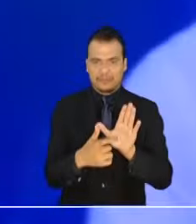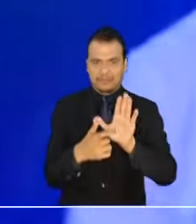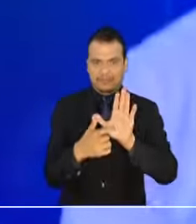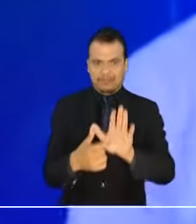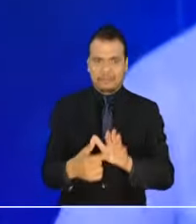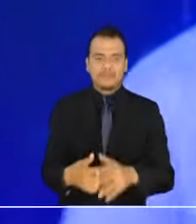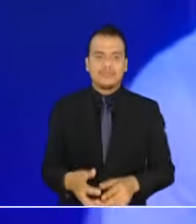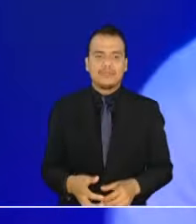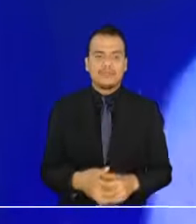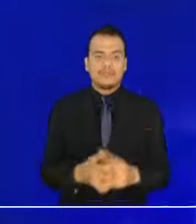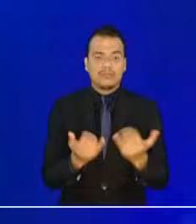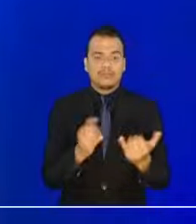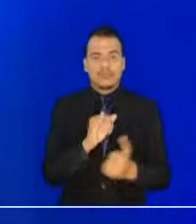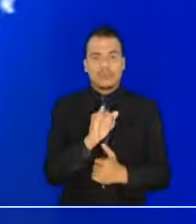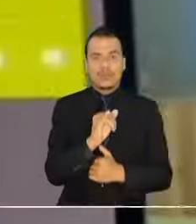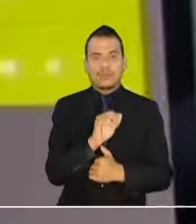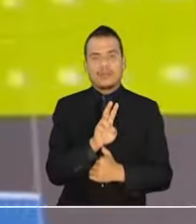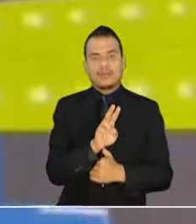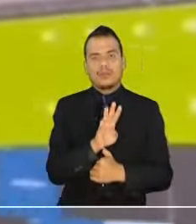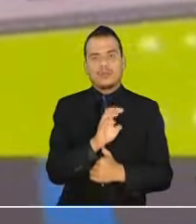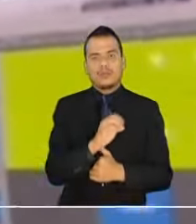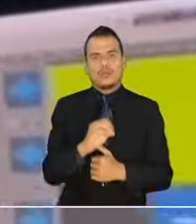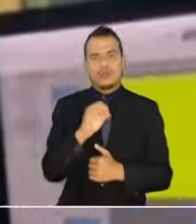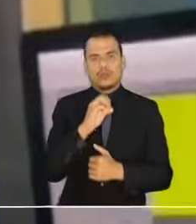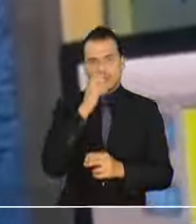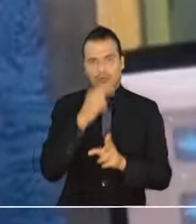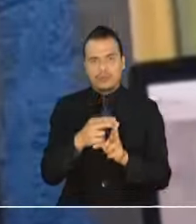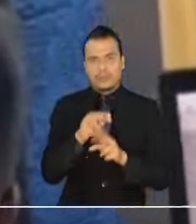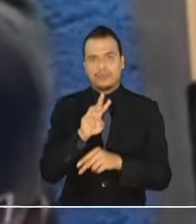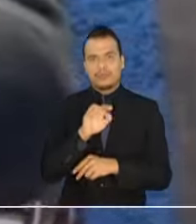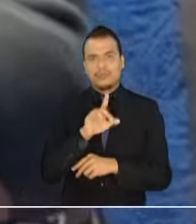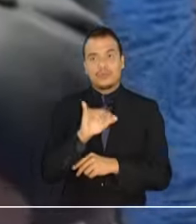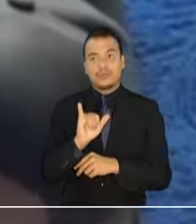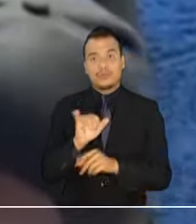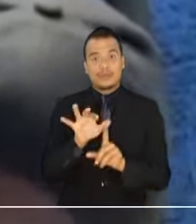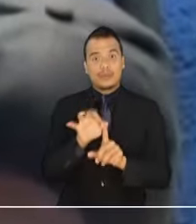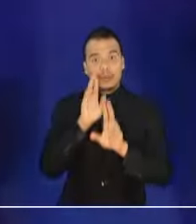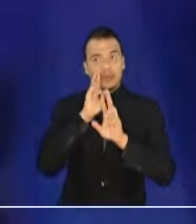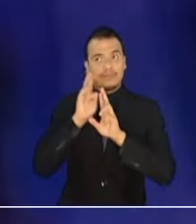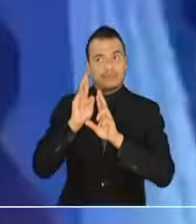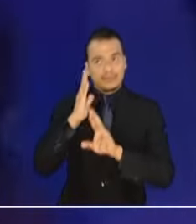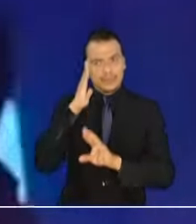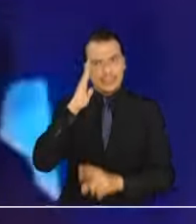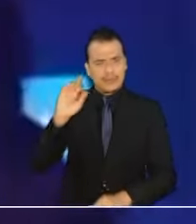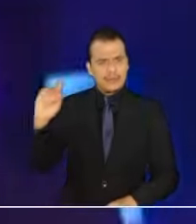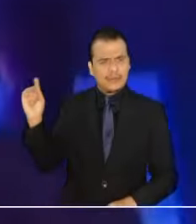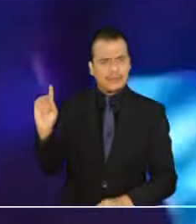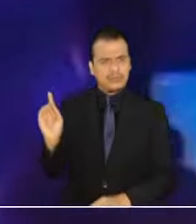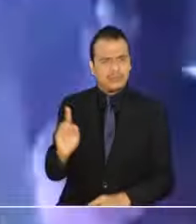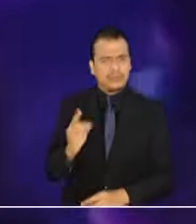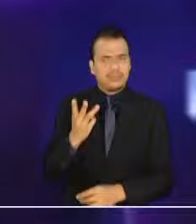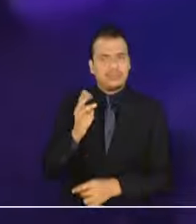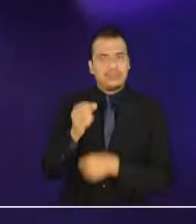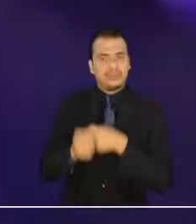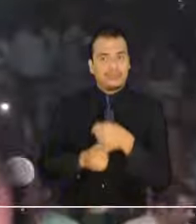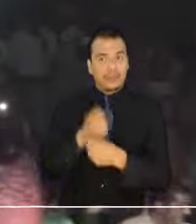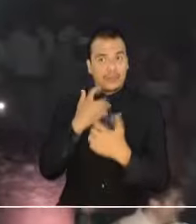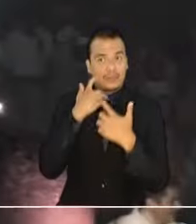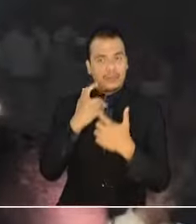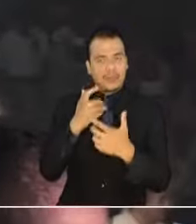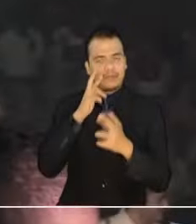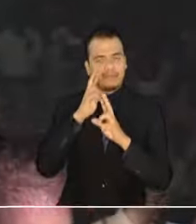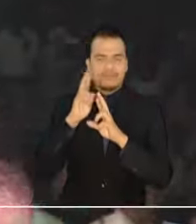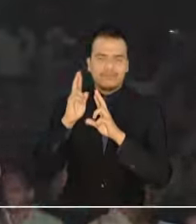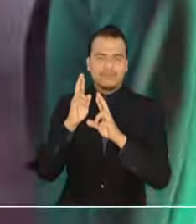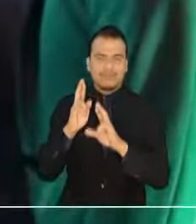24 de octubre Willy García recibirá un reconocimiento que exaltará su trayectoria de más de tres décadas consagradas a la música y a perpetuar